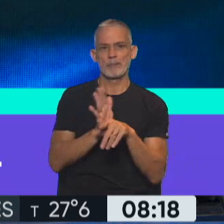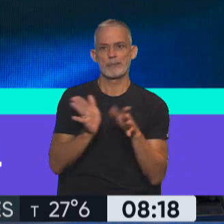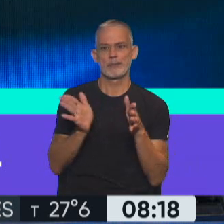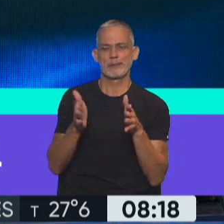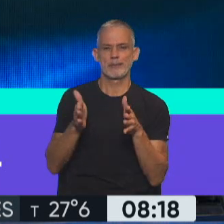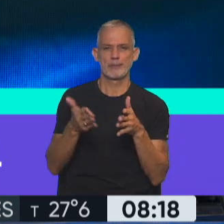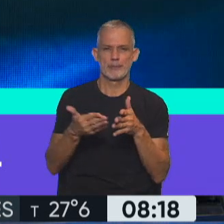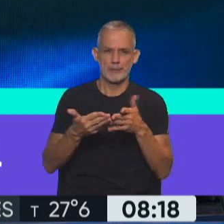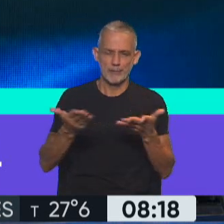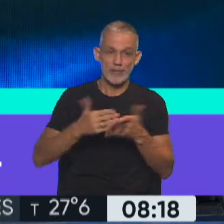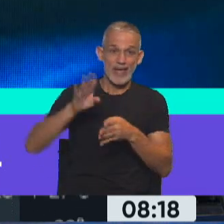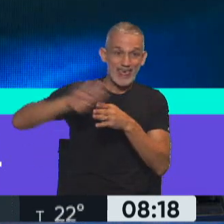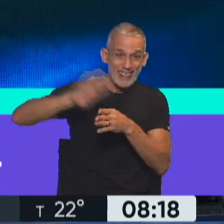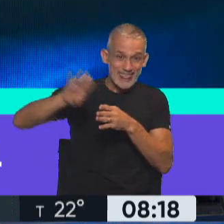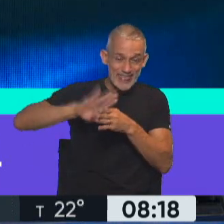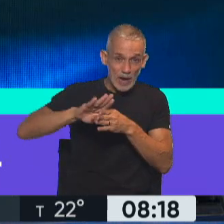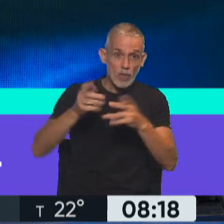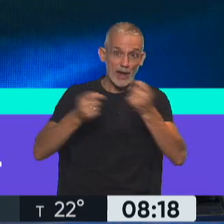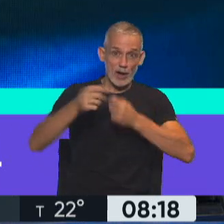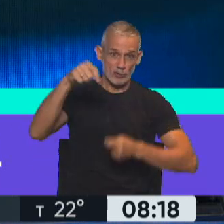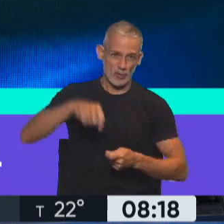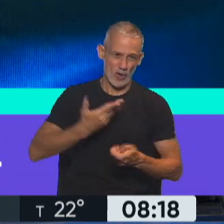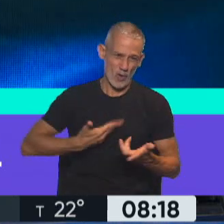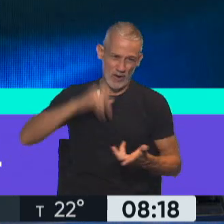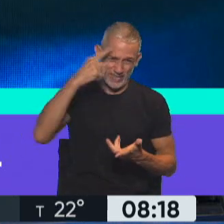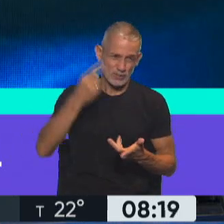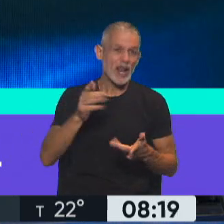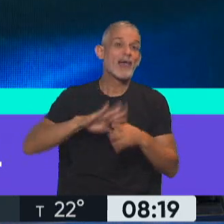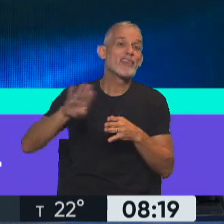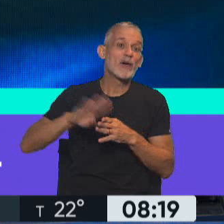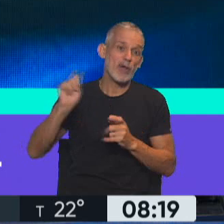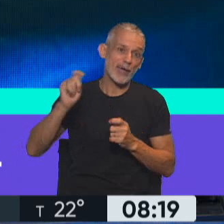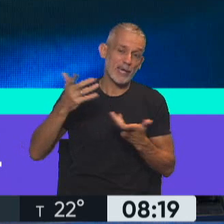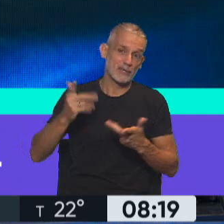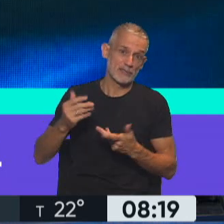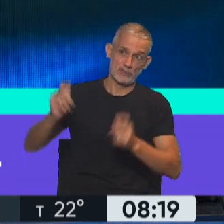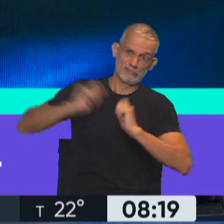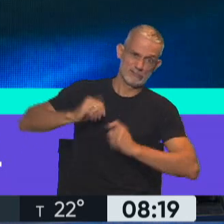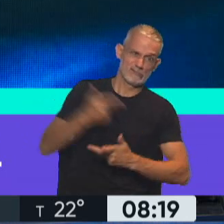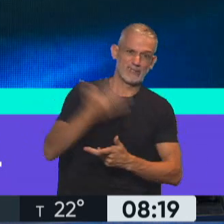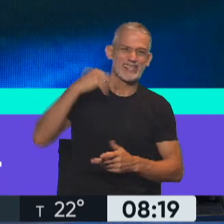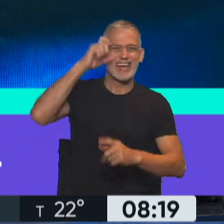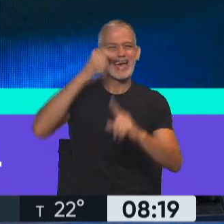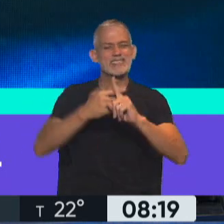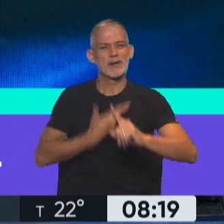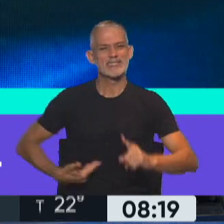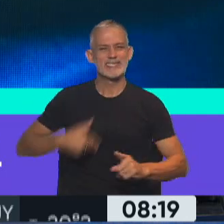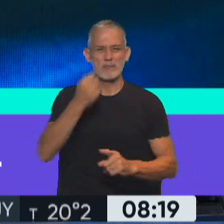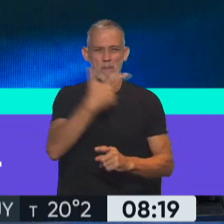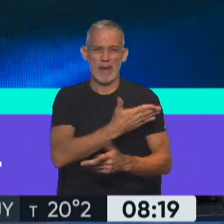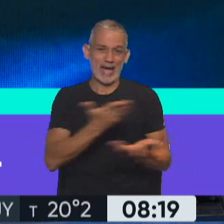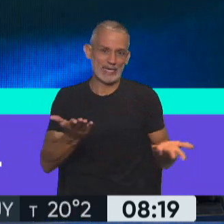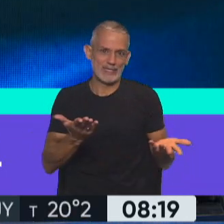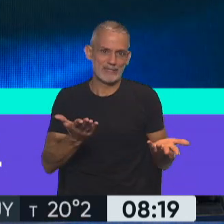en realidad el endeudamiento que está negociando hoy el gobierno nacional es heredado de la gestión del expresidente Mauricio Macri. Pero